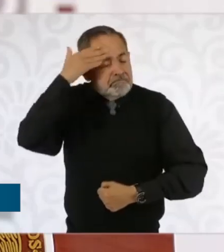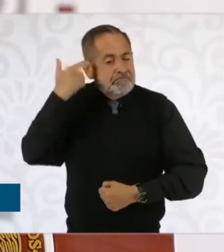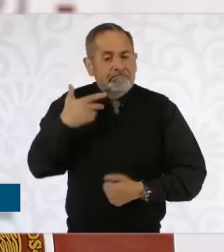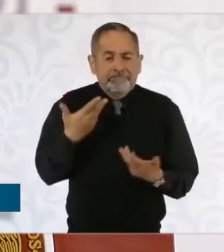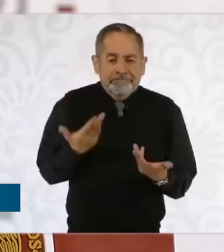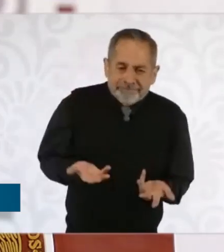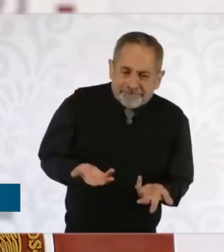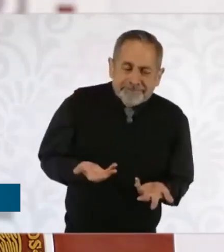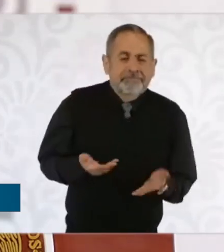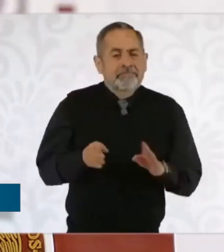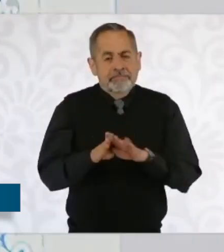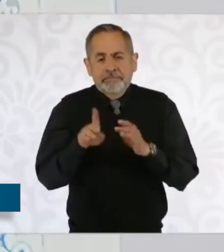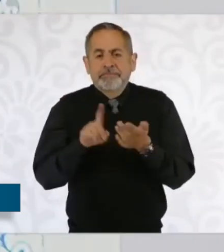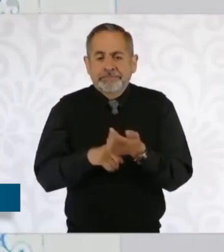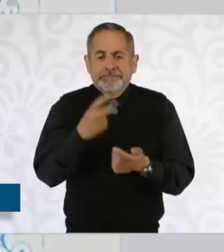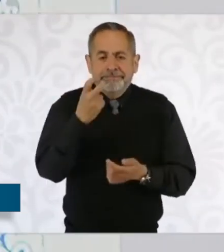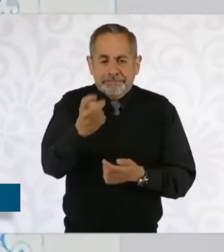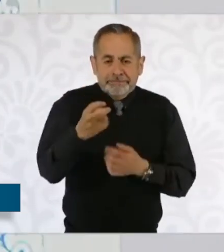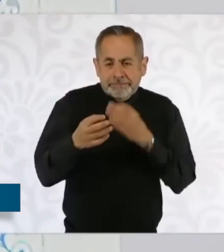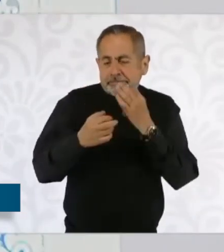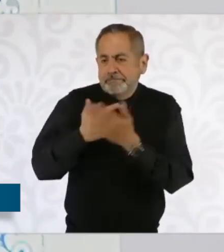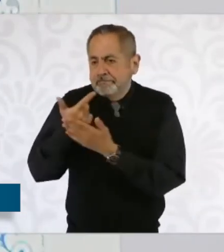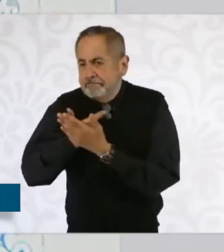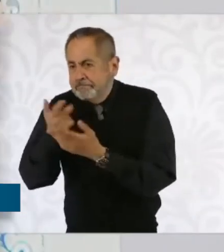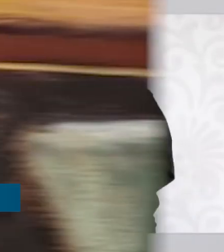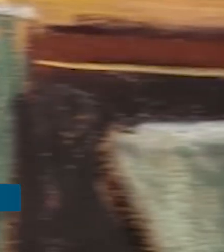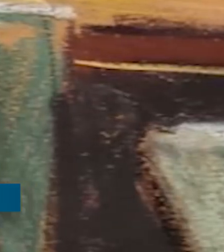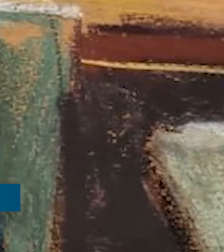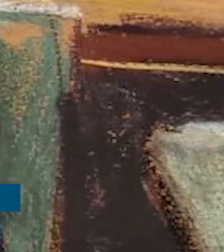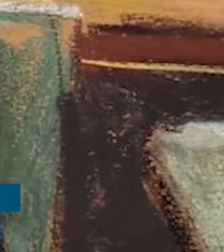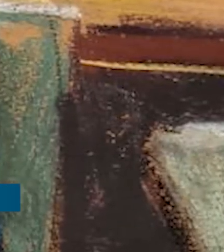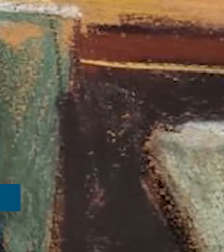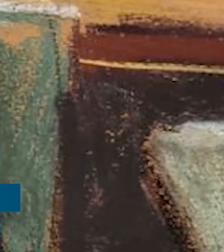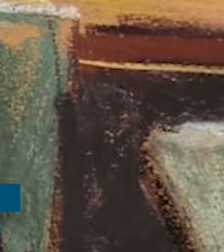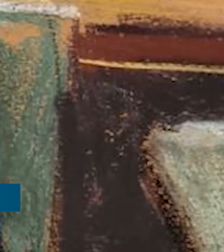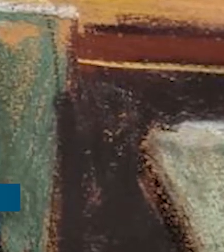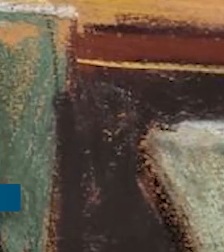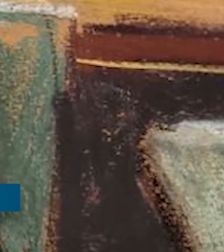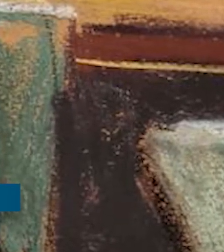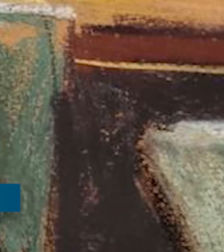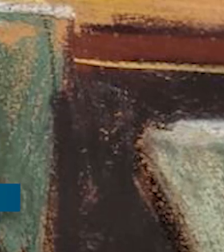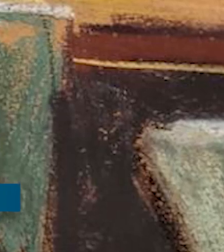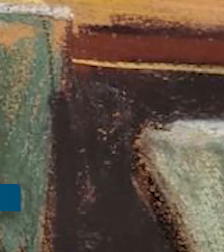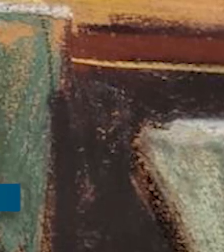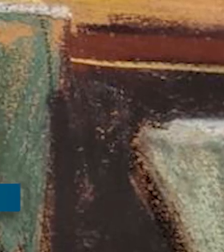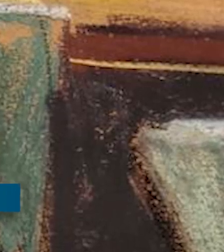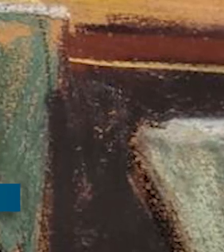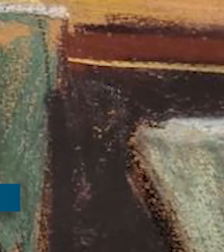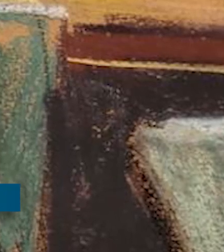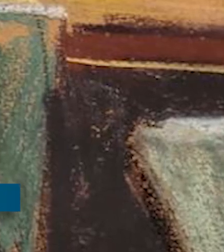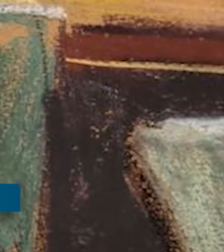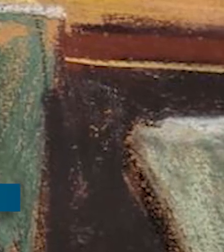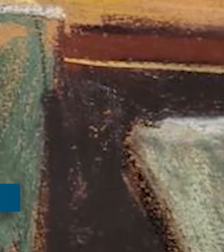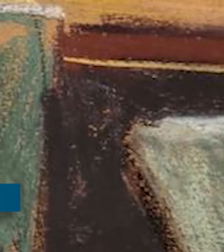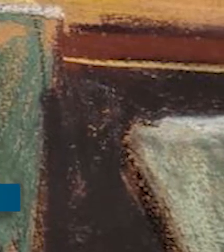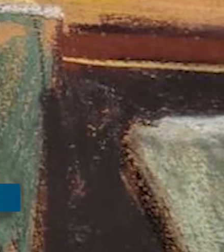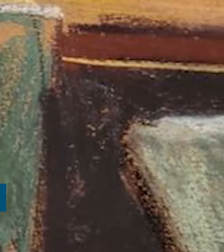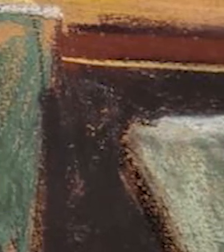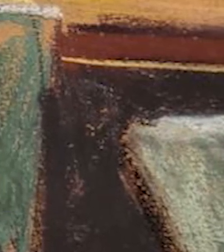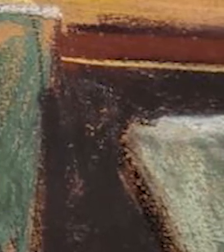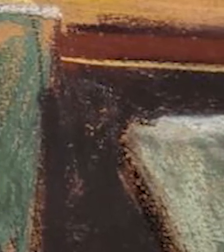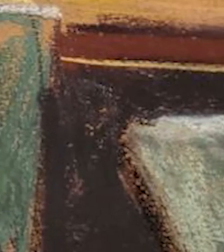estrategia Asimismo señaló la hipocresía de algunos miembros del pan quienes reivindican a figuras como Genaro García Luna